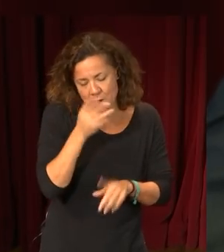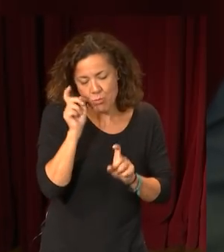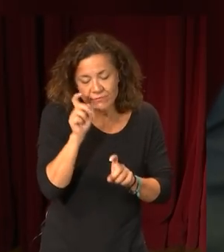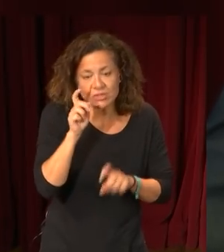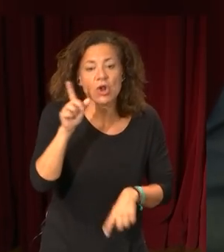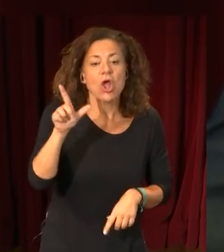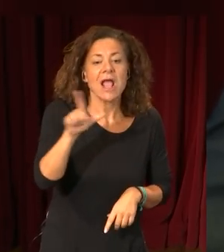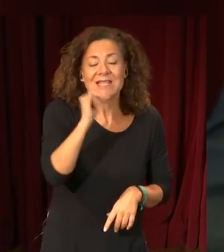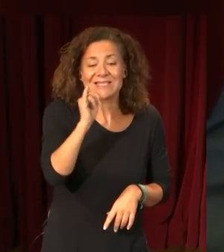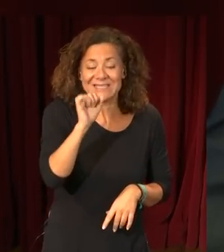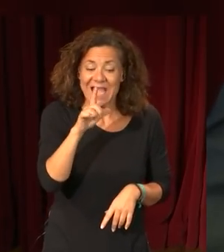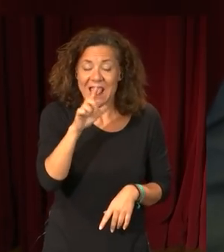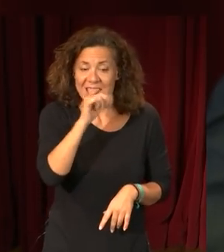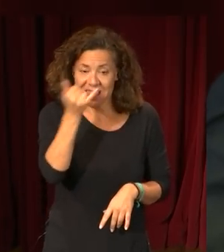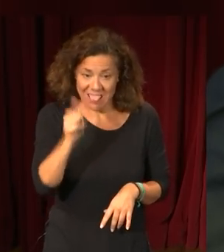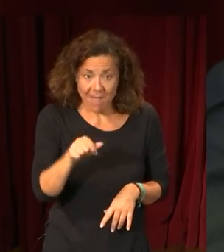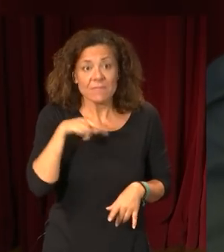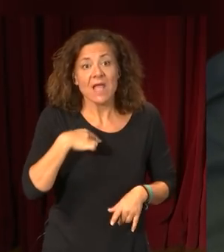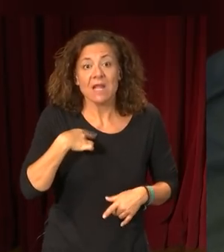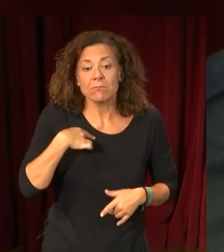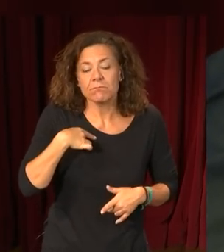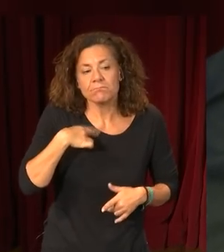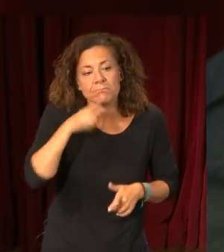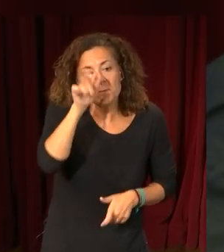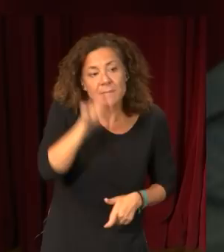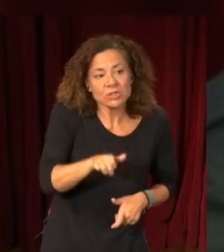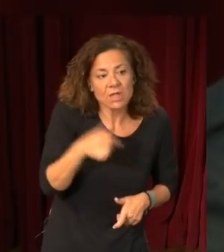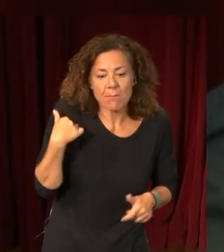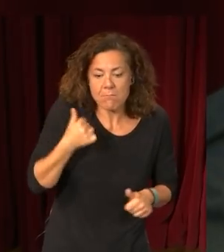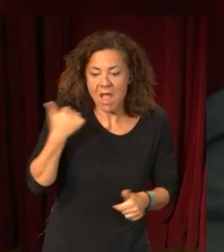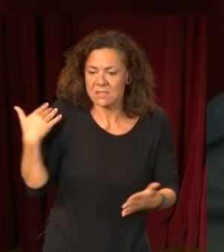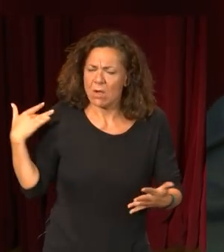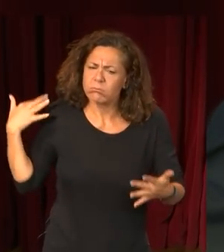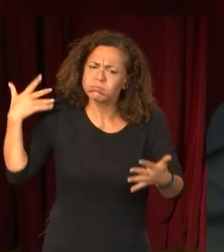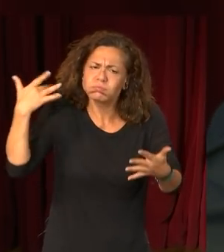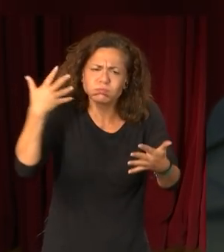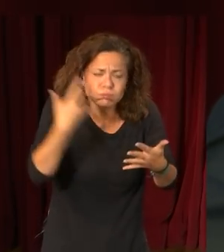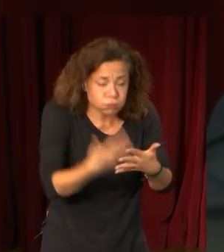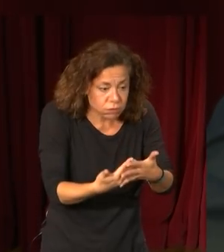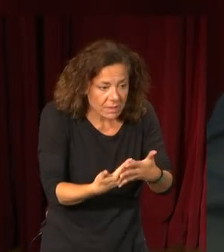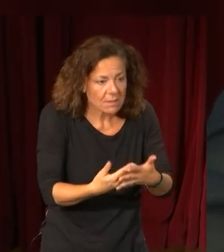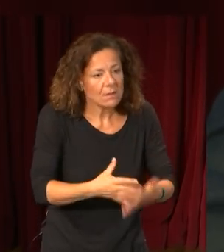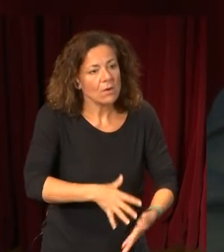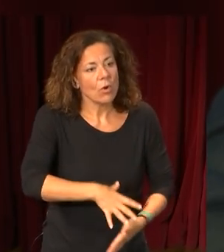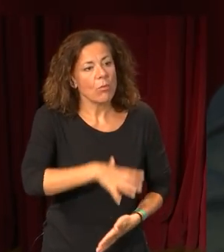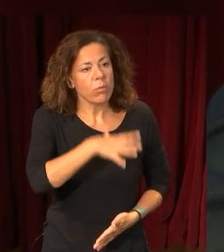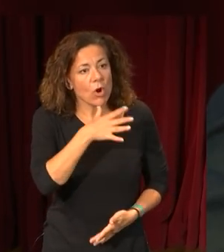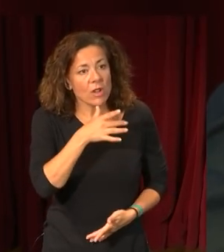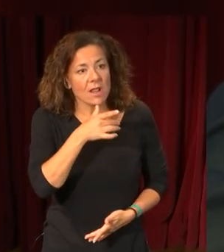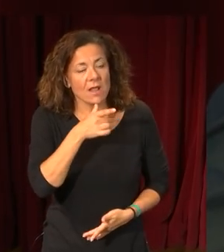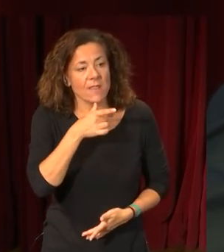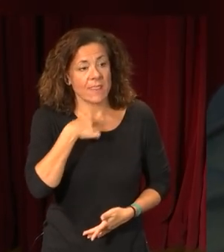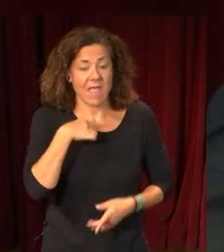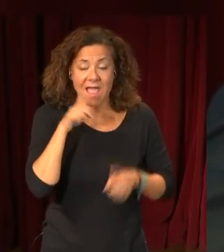medievalista español que tenía una prolongación más fecunda a través de discípulos